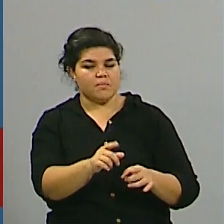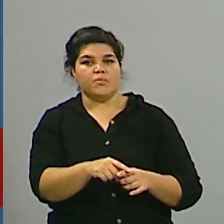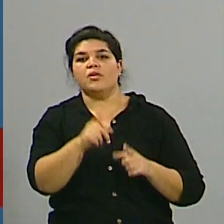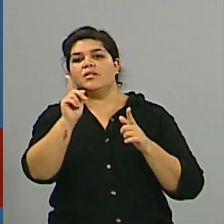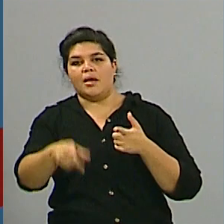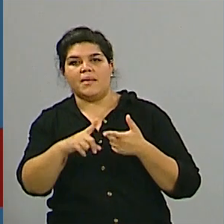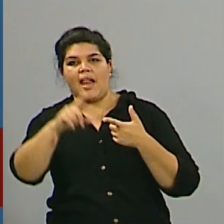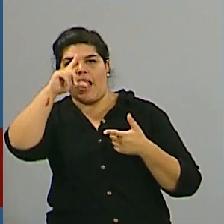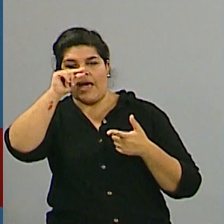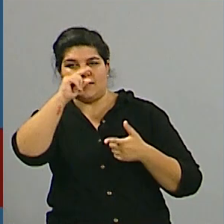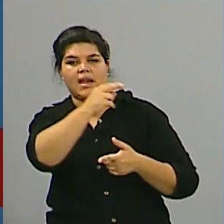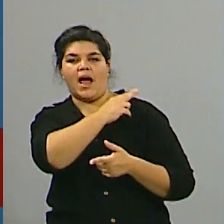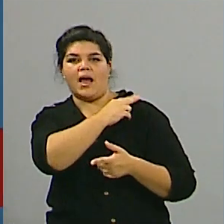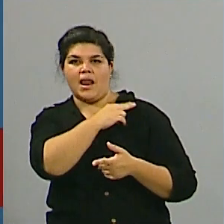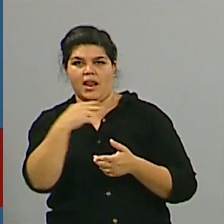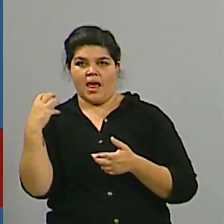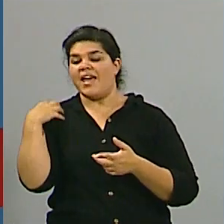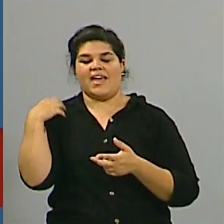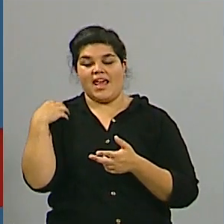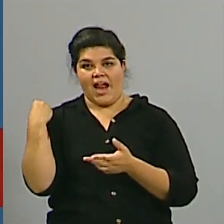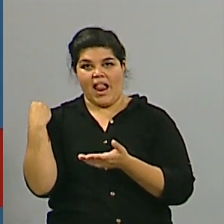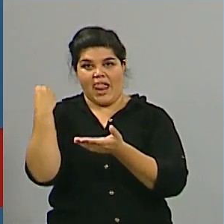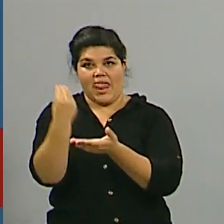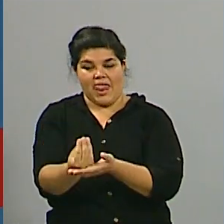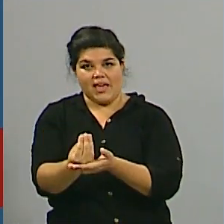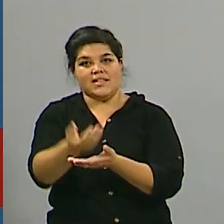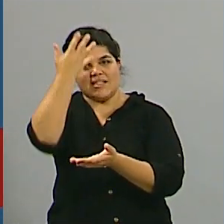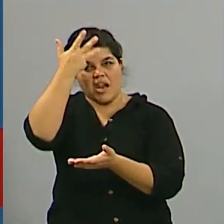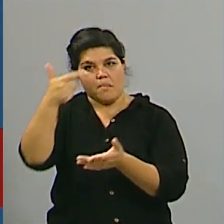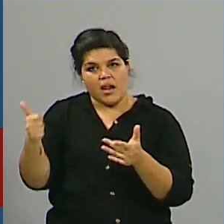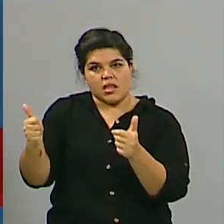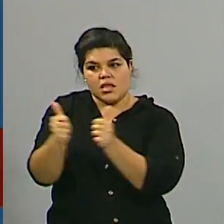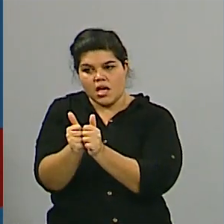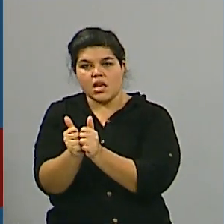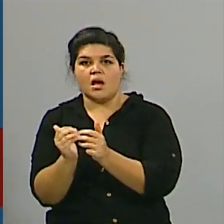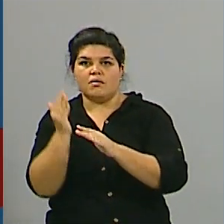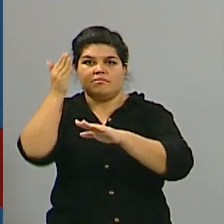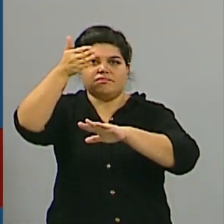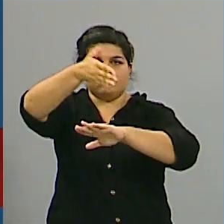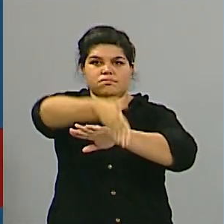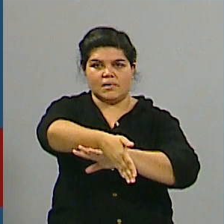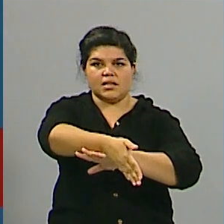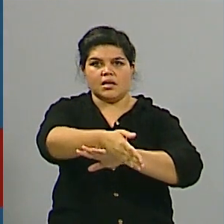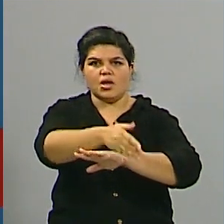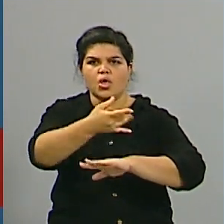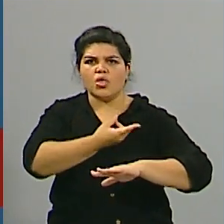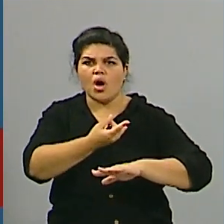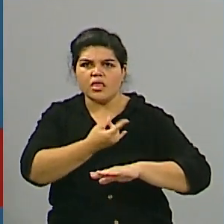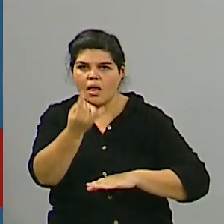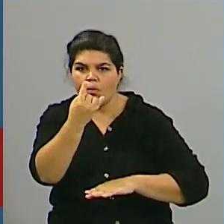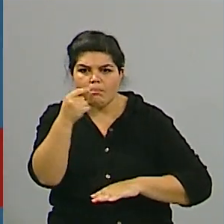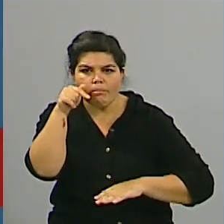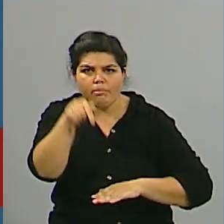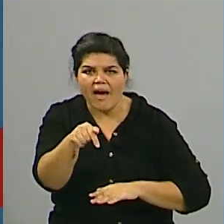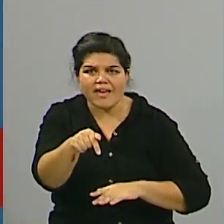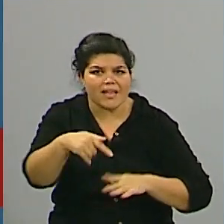Las Heras, del ejército de San Martín, es decir, hay varios hitos sanmartinianos, y bueno, Exacto. podría explayarme sobre un montón